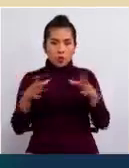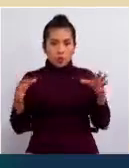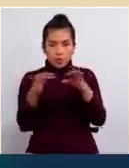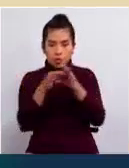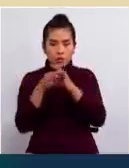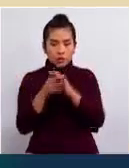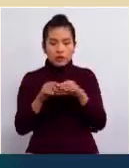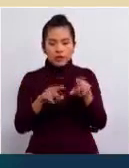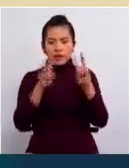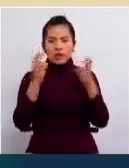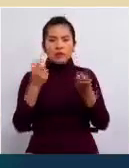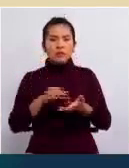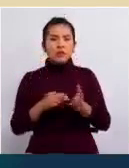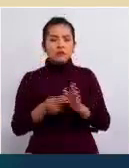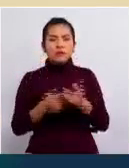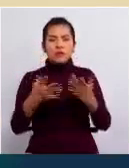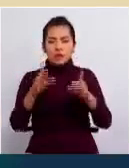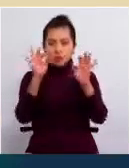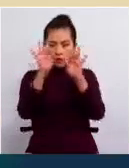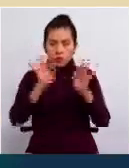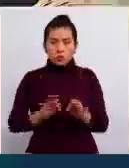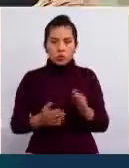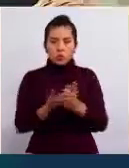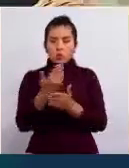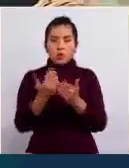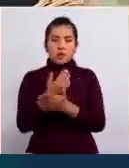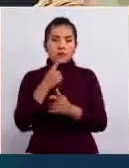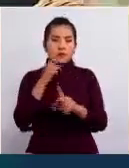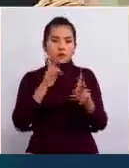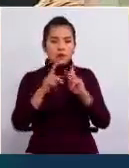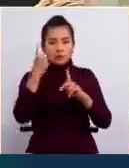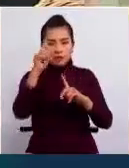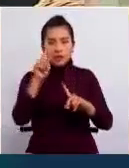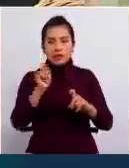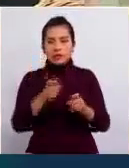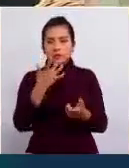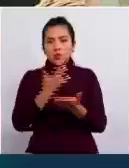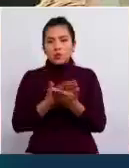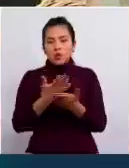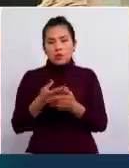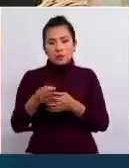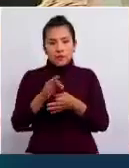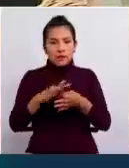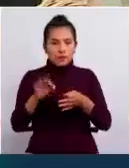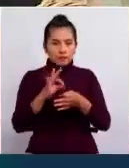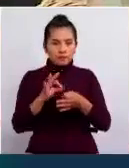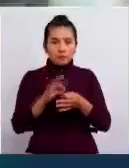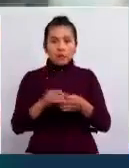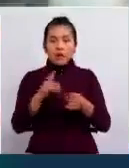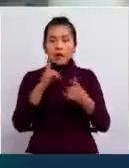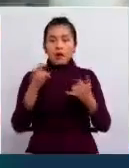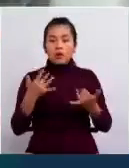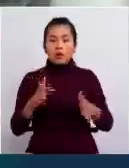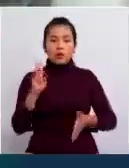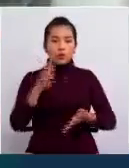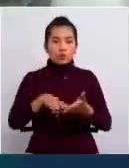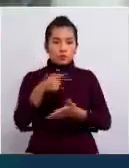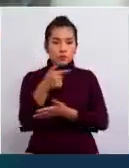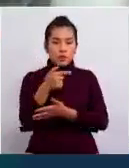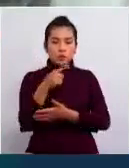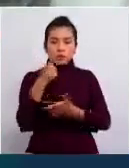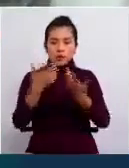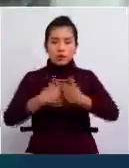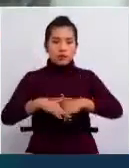términos concretos es la formación bruta de capital fijo. Montenegro manifestó que en la gestión 2021 las empresas del